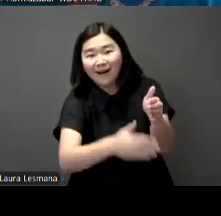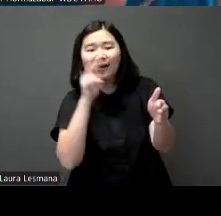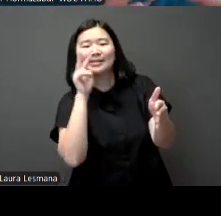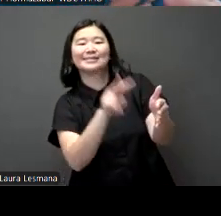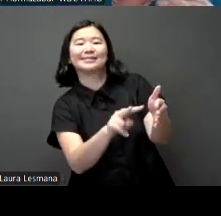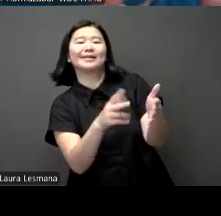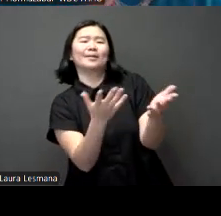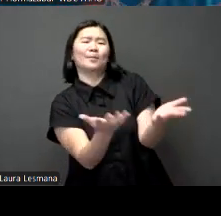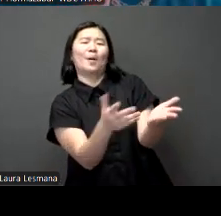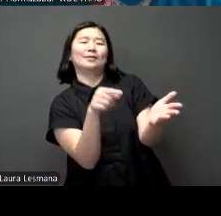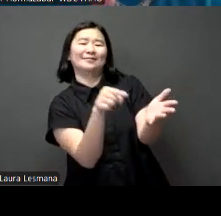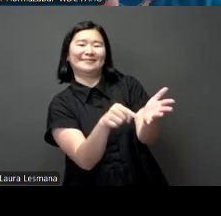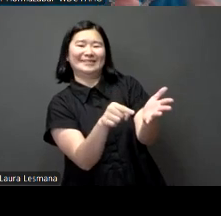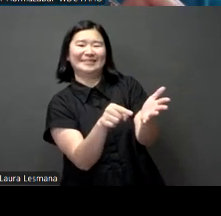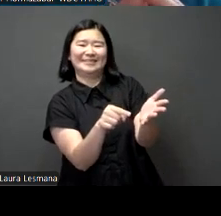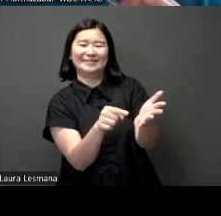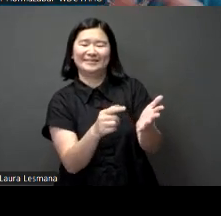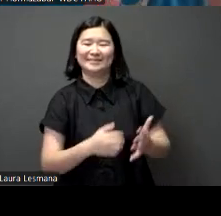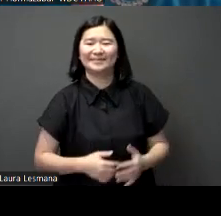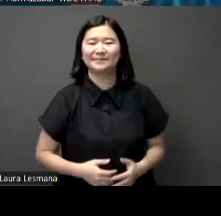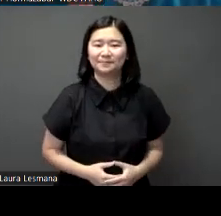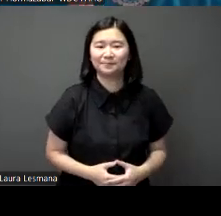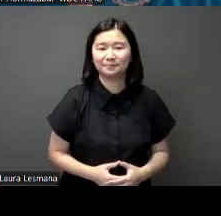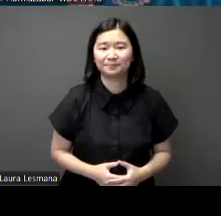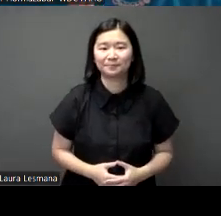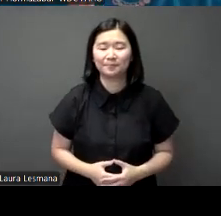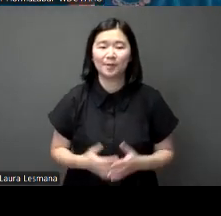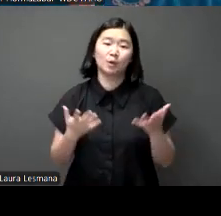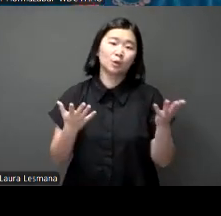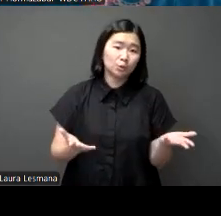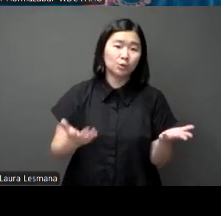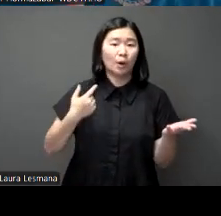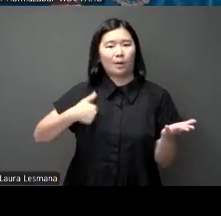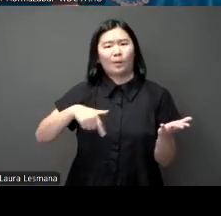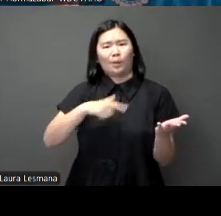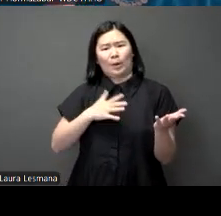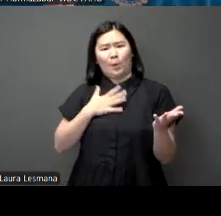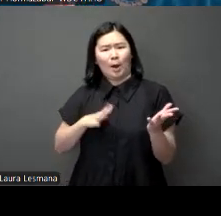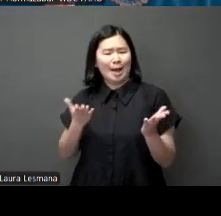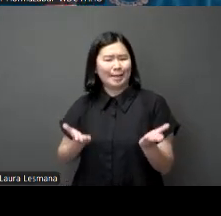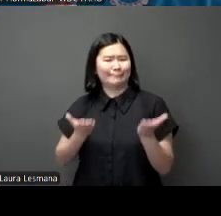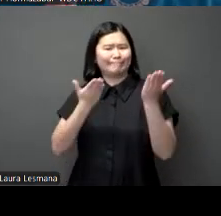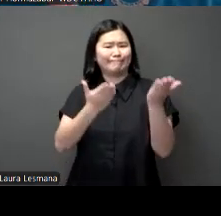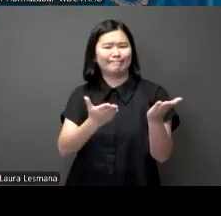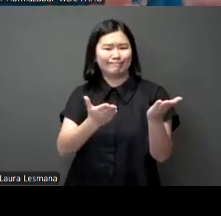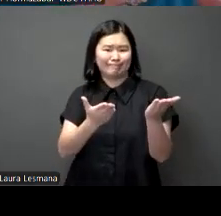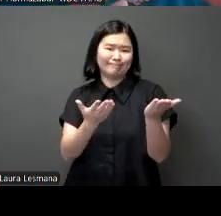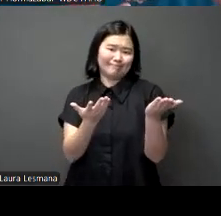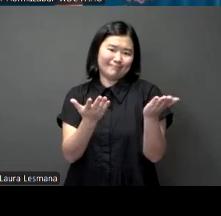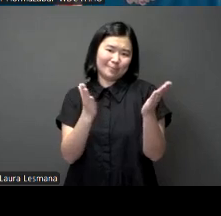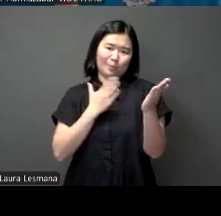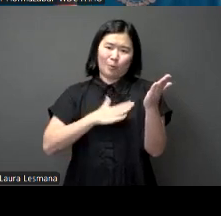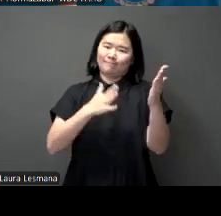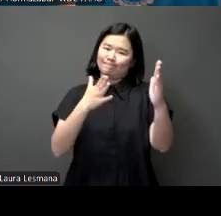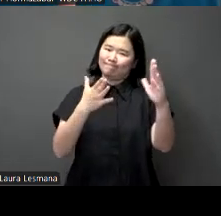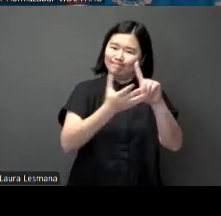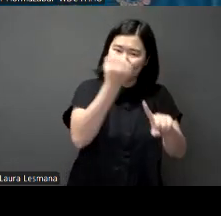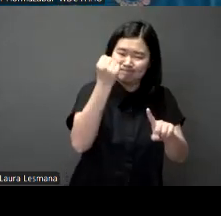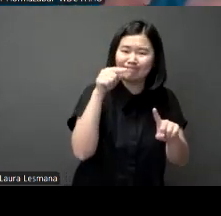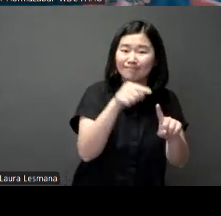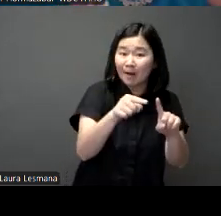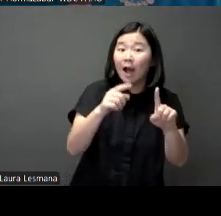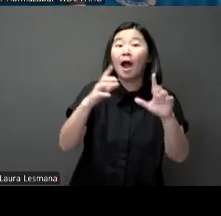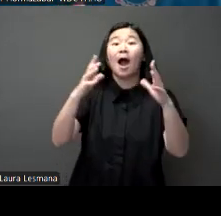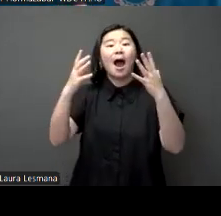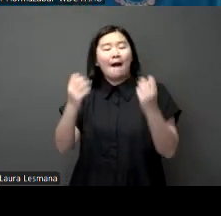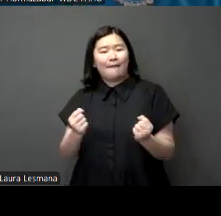constata, ¿cierto?, si efectivamente eso que formulamos está funcionando. Y la forma de preguntarnos es, ¿quedan grupos atrás? ¿Quedan